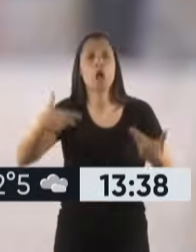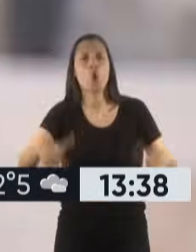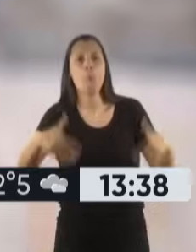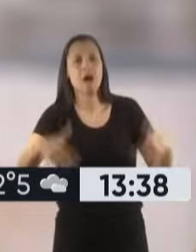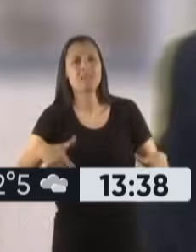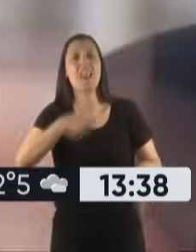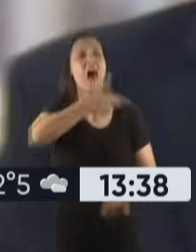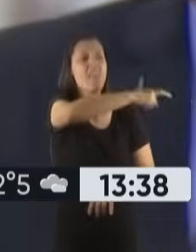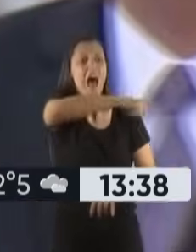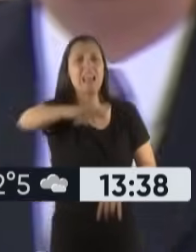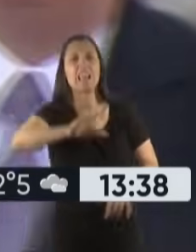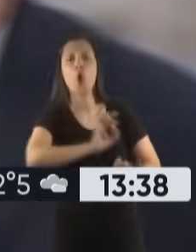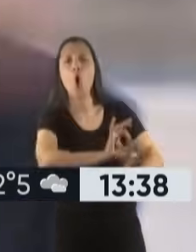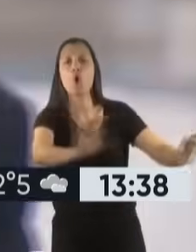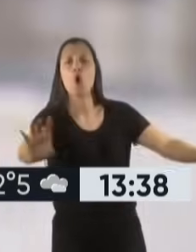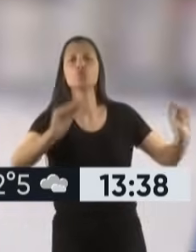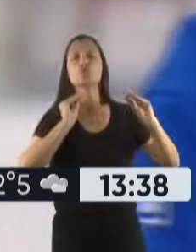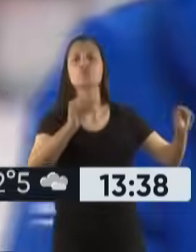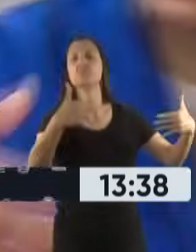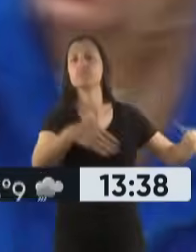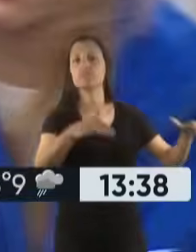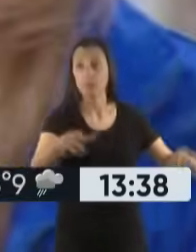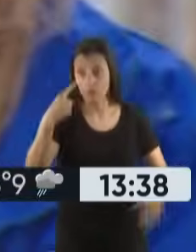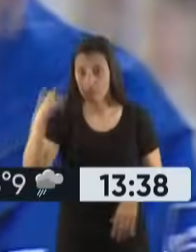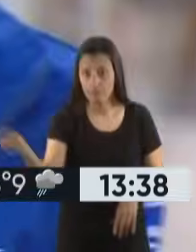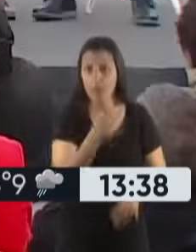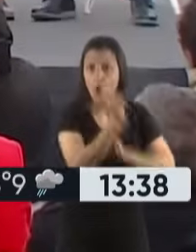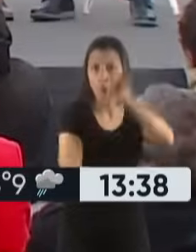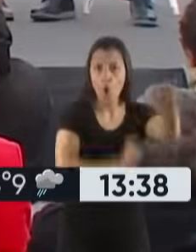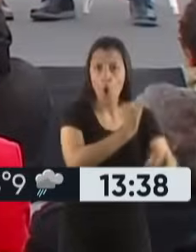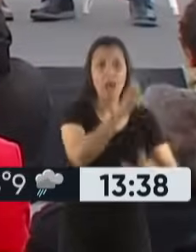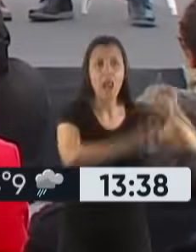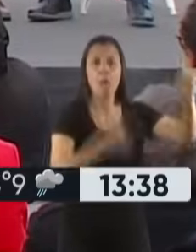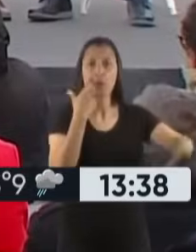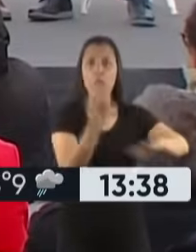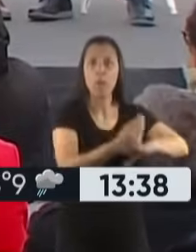ríos, que se lo venga a contar a los vecinos que viven en la margen